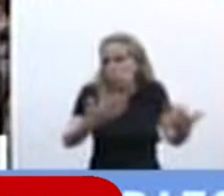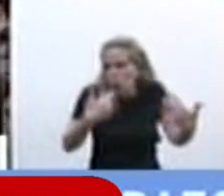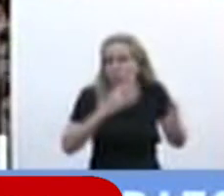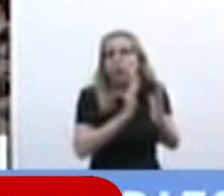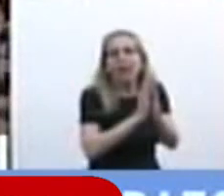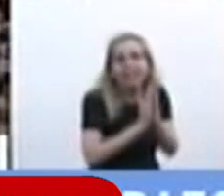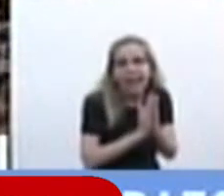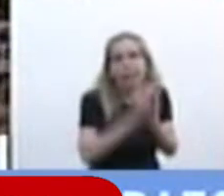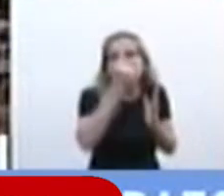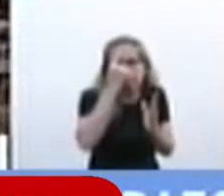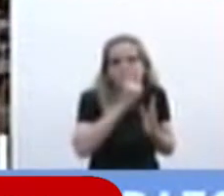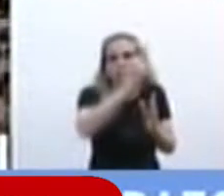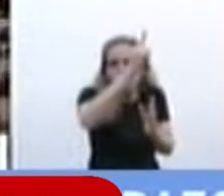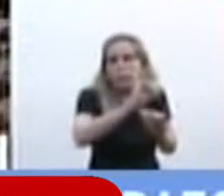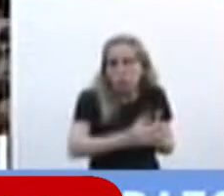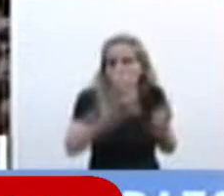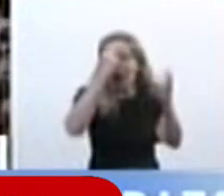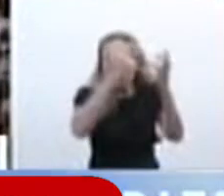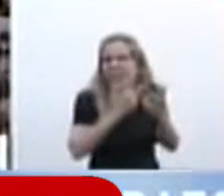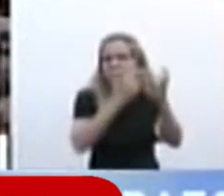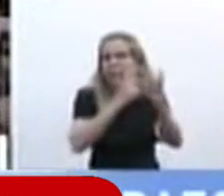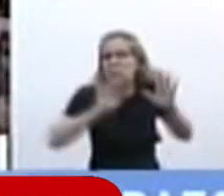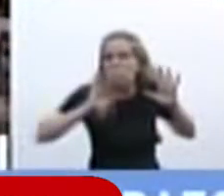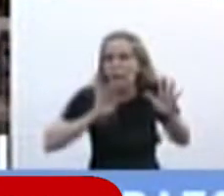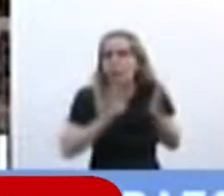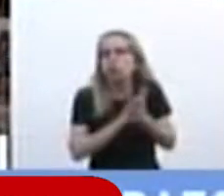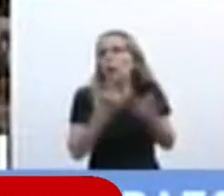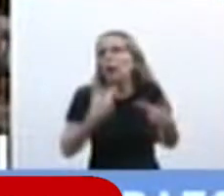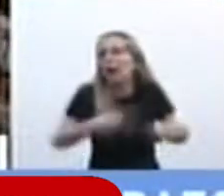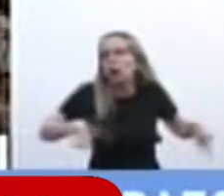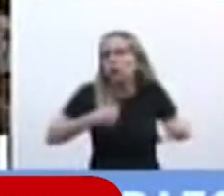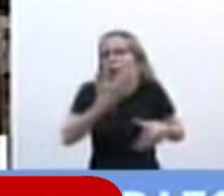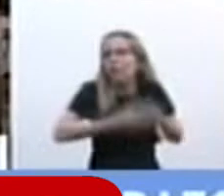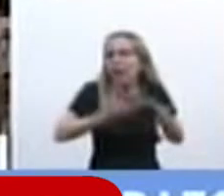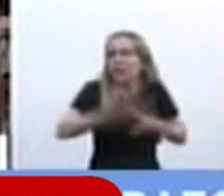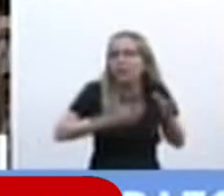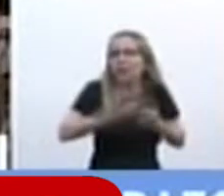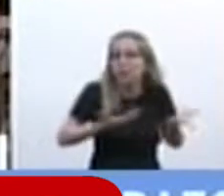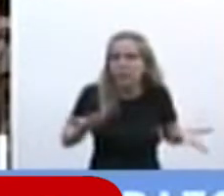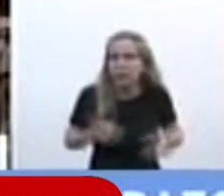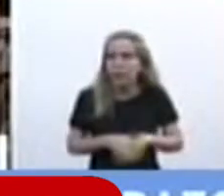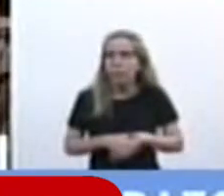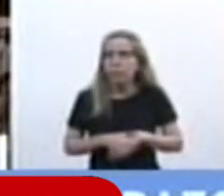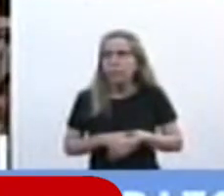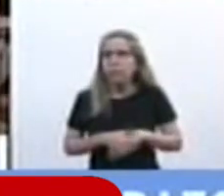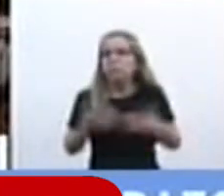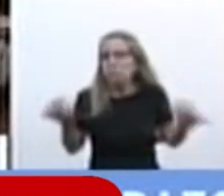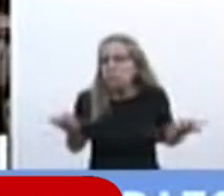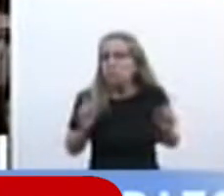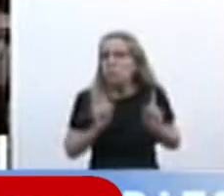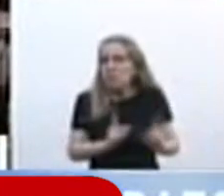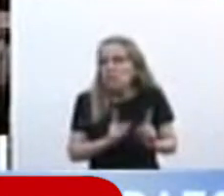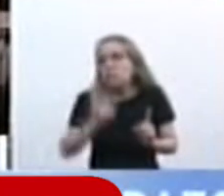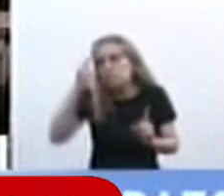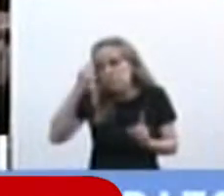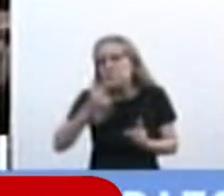seguir creyendo, de reflexionar profundamente acerca de lo que hicimos mal, de seguir intentando